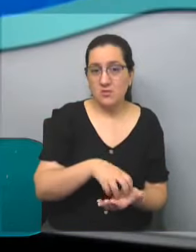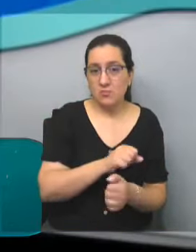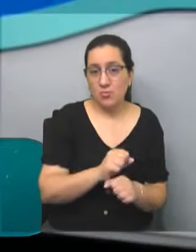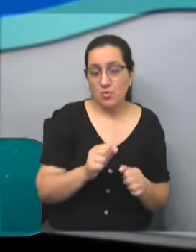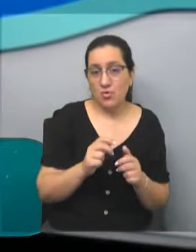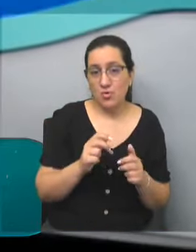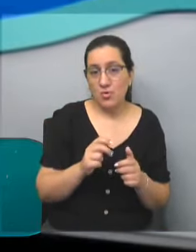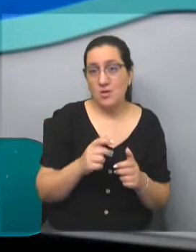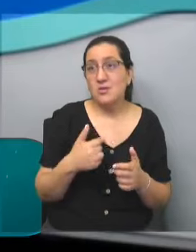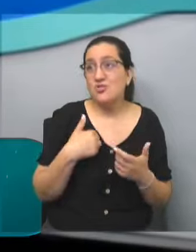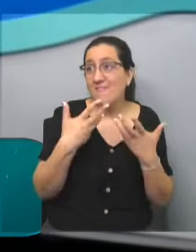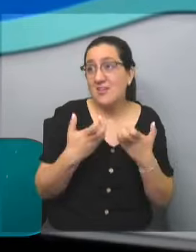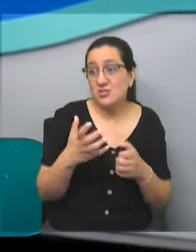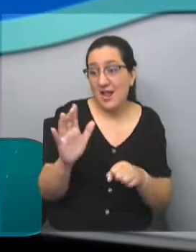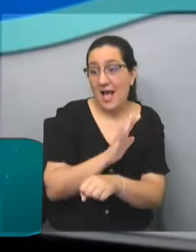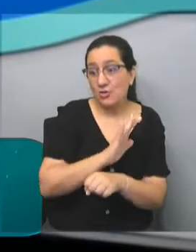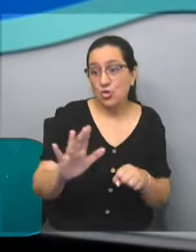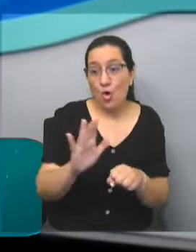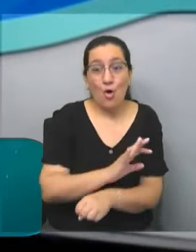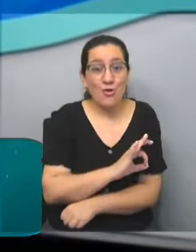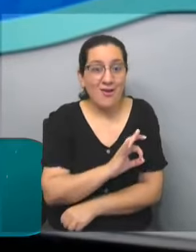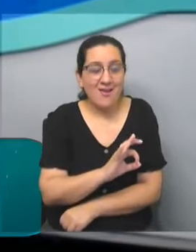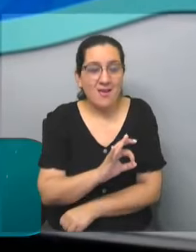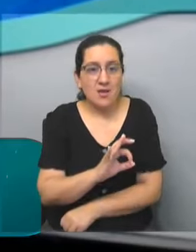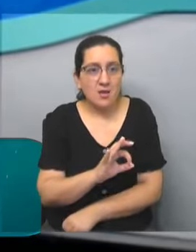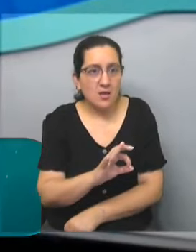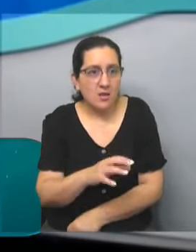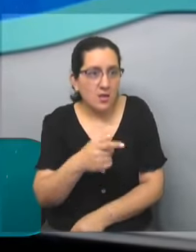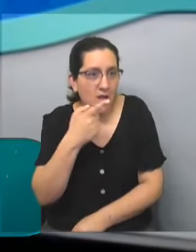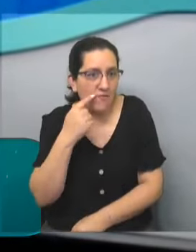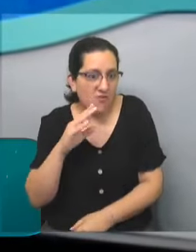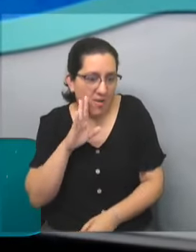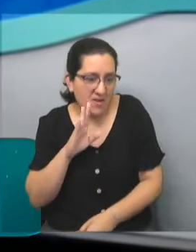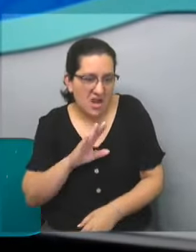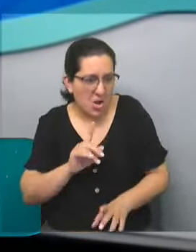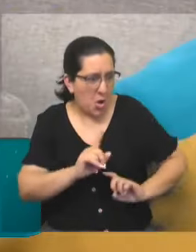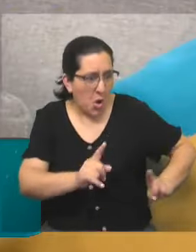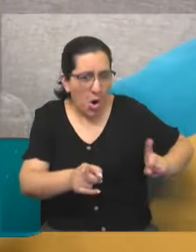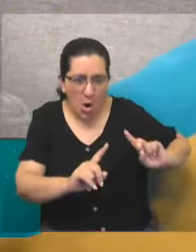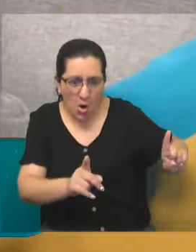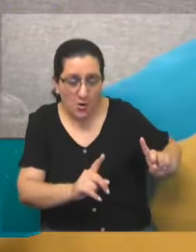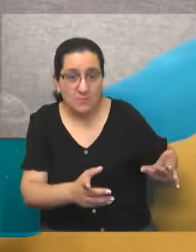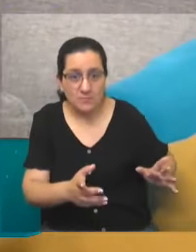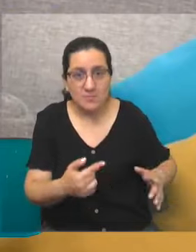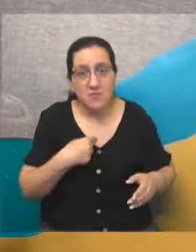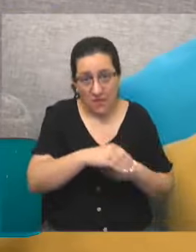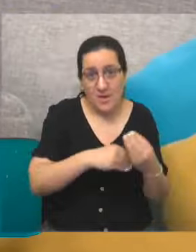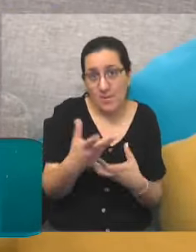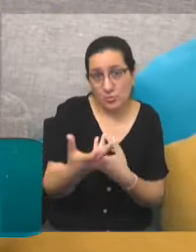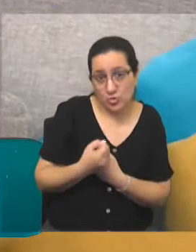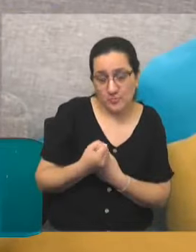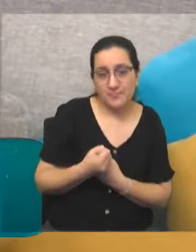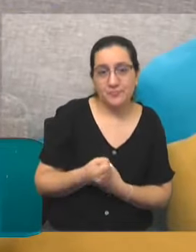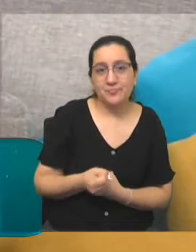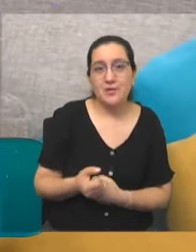ser actor o actriz, y es pecado casi. Sí, sí. Yo tuve la suerte que no. Sí. Hay una historia,